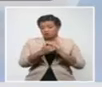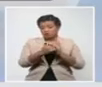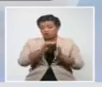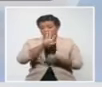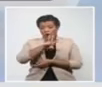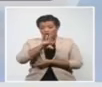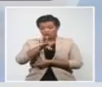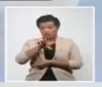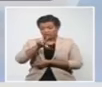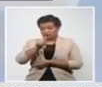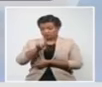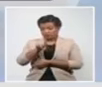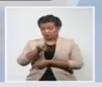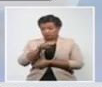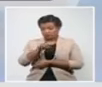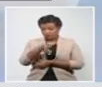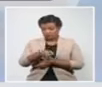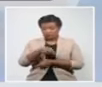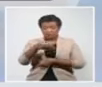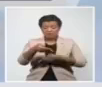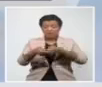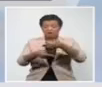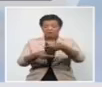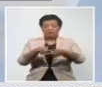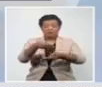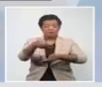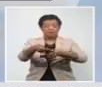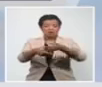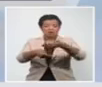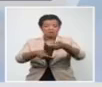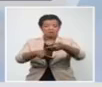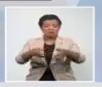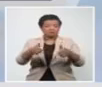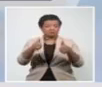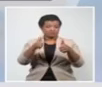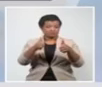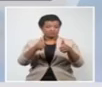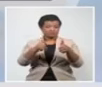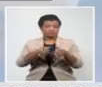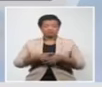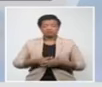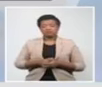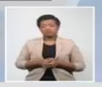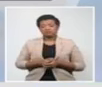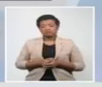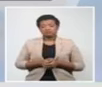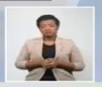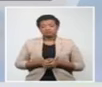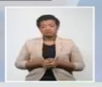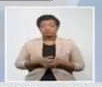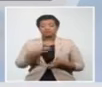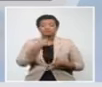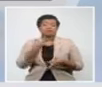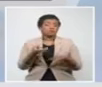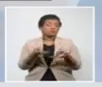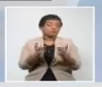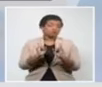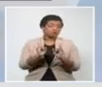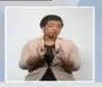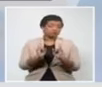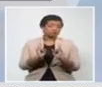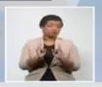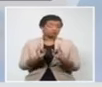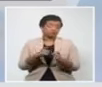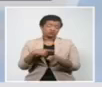5.481 con una evolución clínica estable. Fallecidos, lamentamos